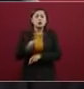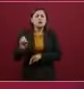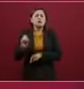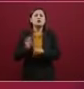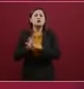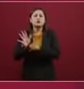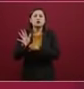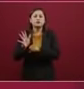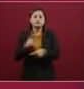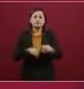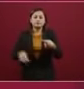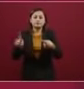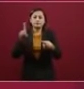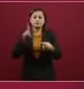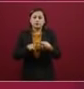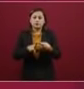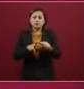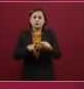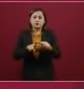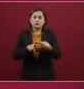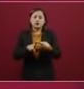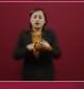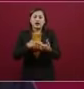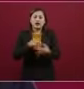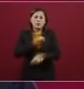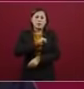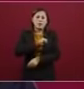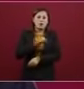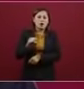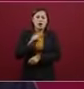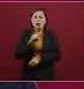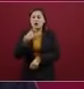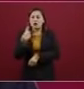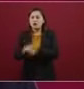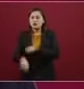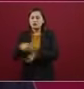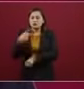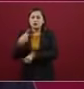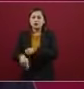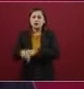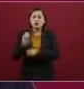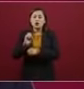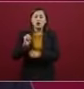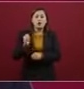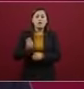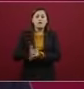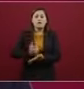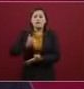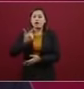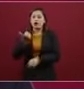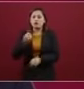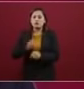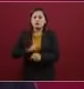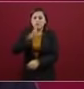siguientes: prevenir la comisión de delitos y las faltas administrativas que determinen las